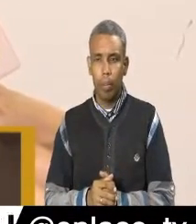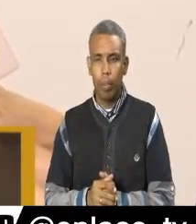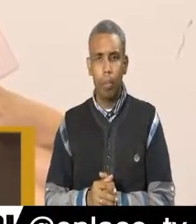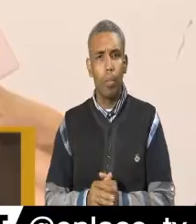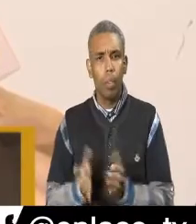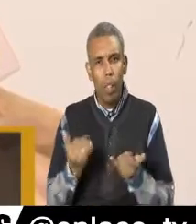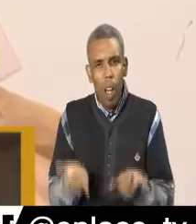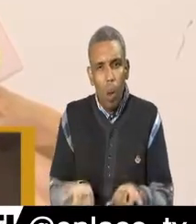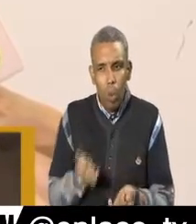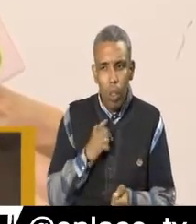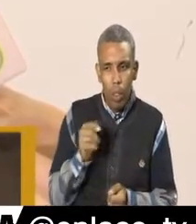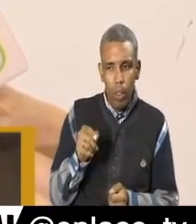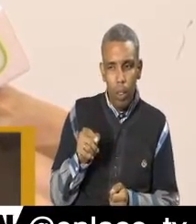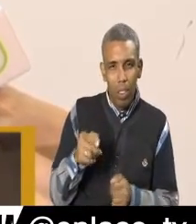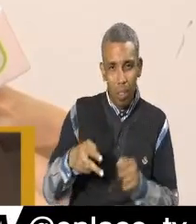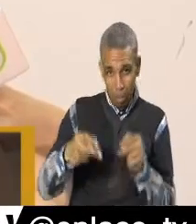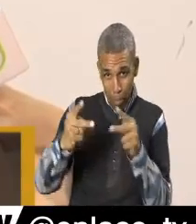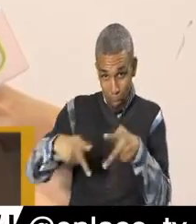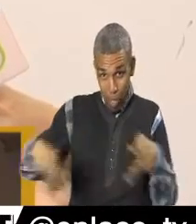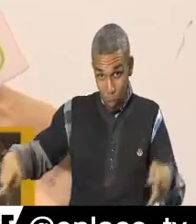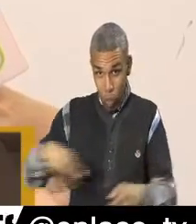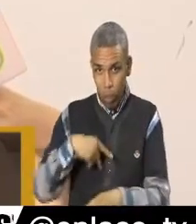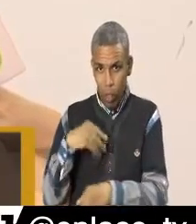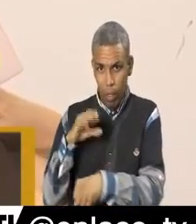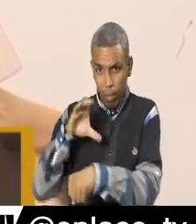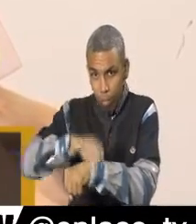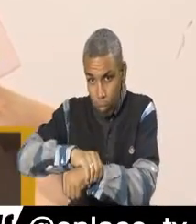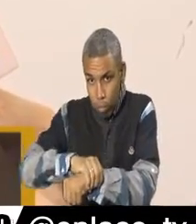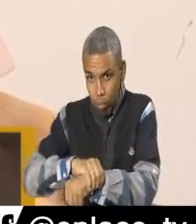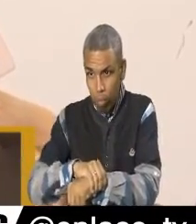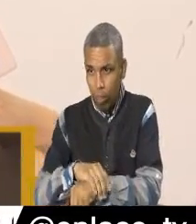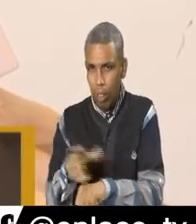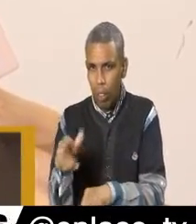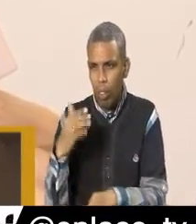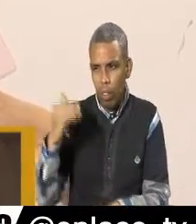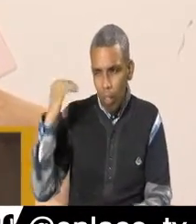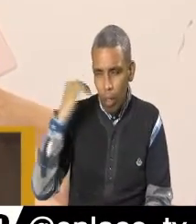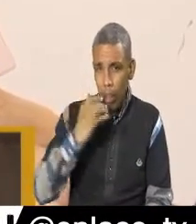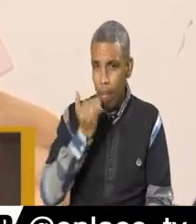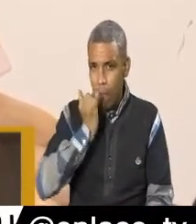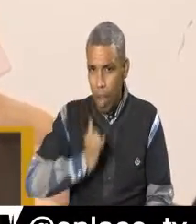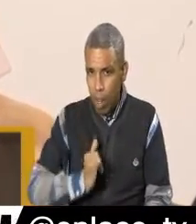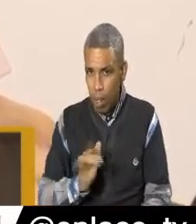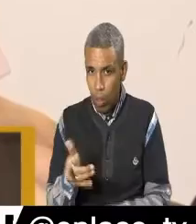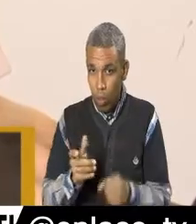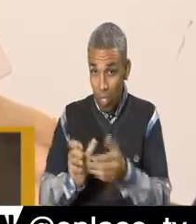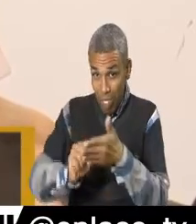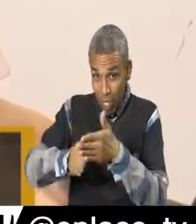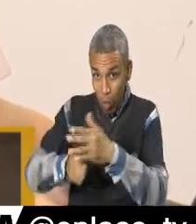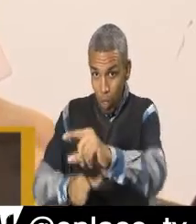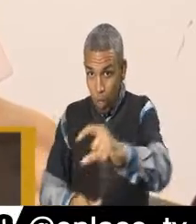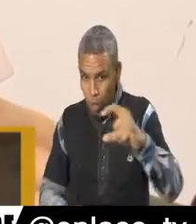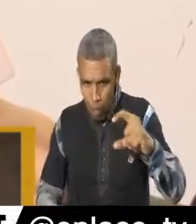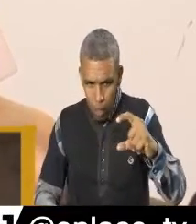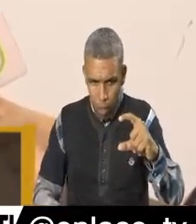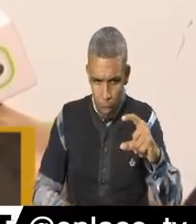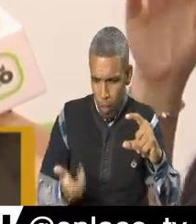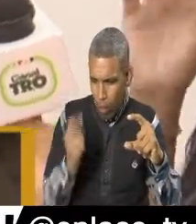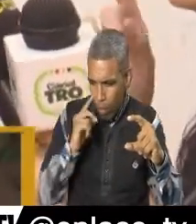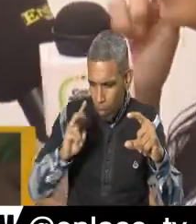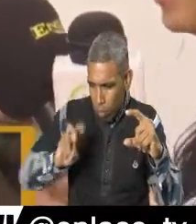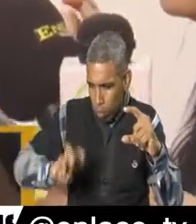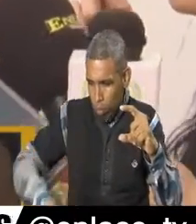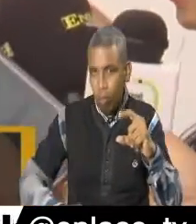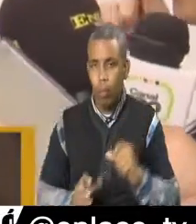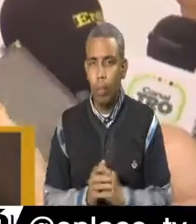los antecedentes de las personas que se condujeron con el fin de verificar y justificar su actividad jurídica en el departamento.